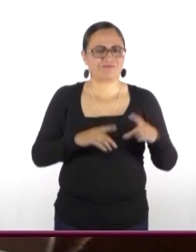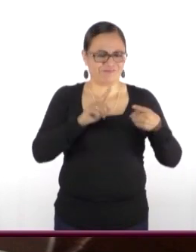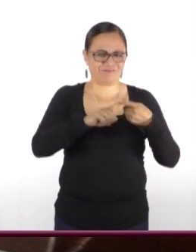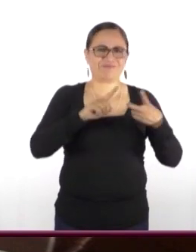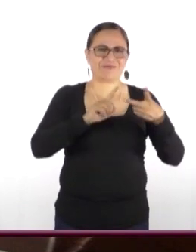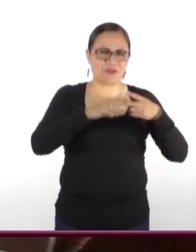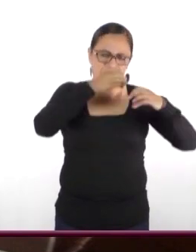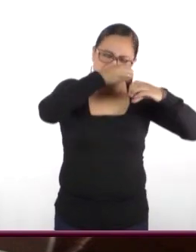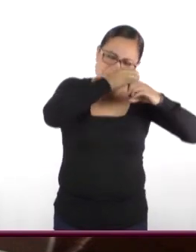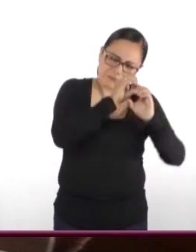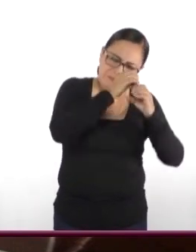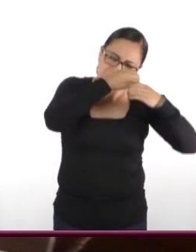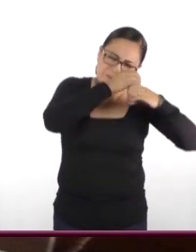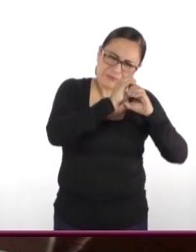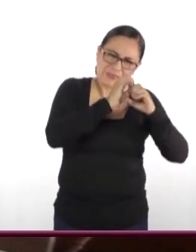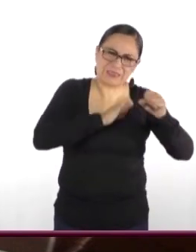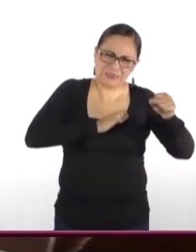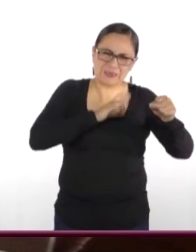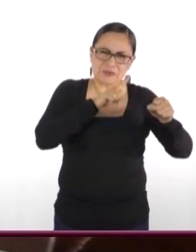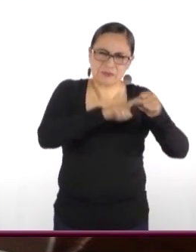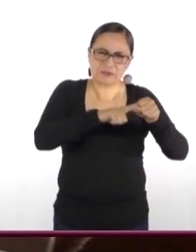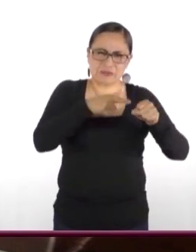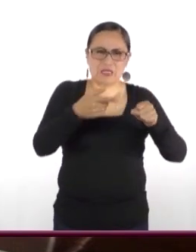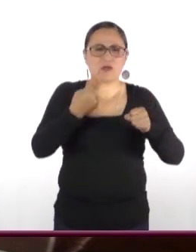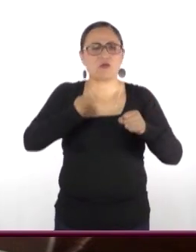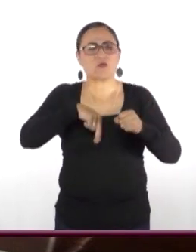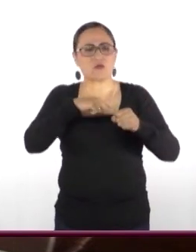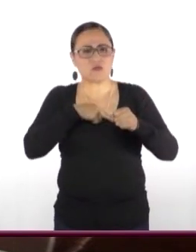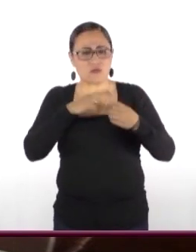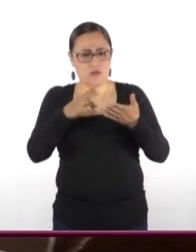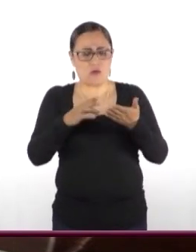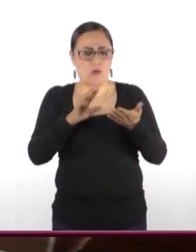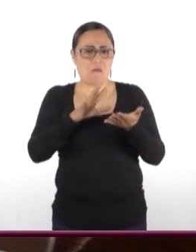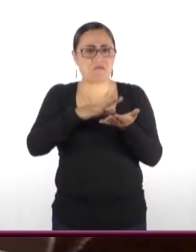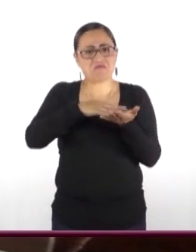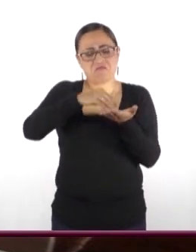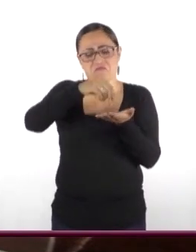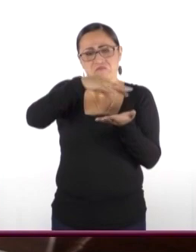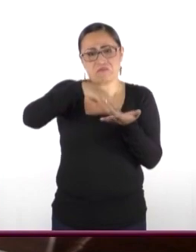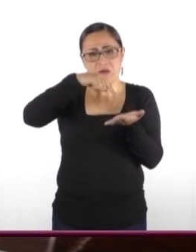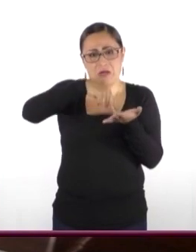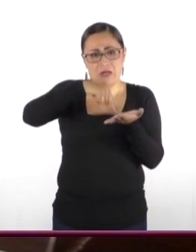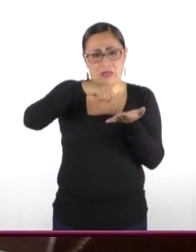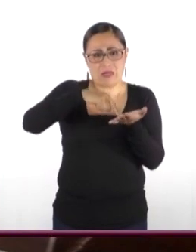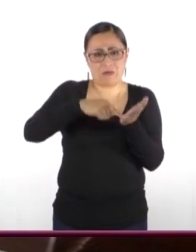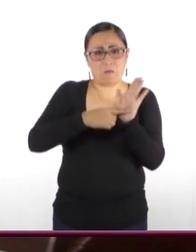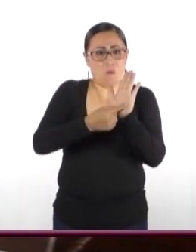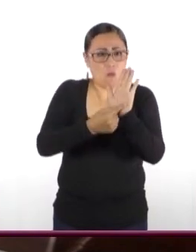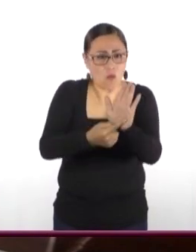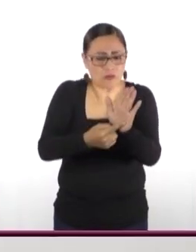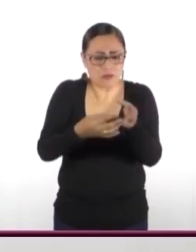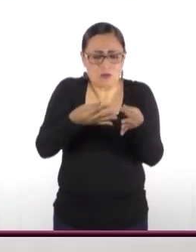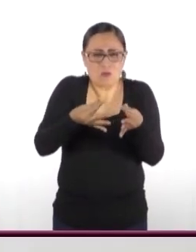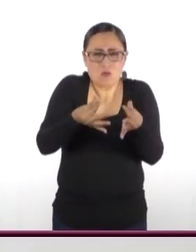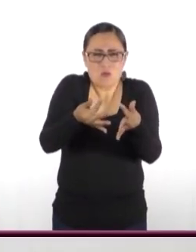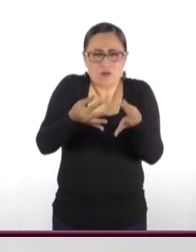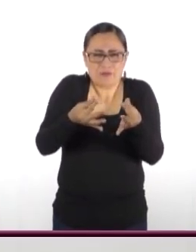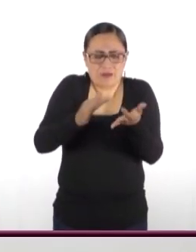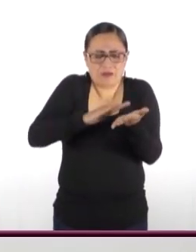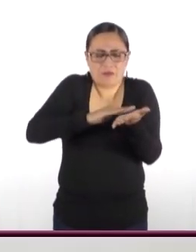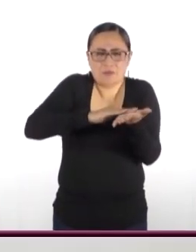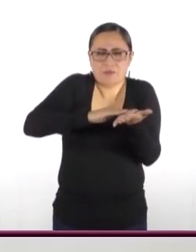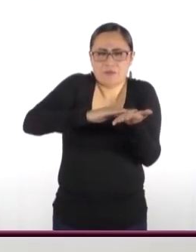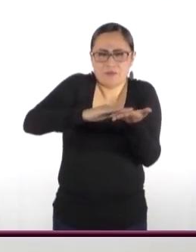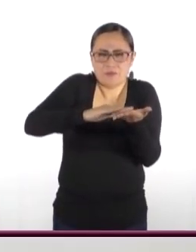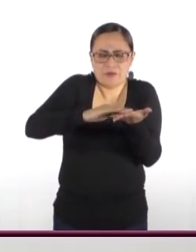Pues con ayuda de estos 2 microscopios, básicamente lo que tenemos que hacer es tener nuestra muestra que vamos a analizar y esa muestra hacerla lo